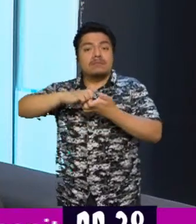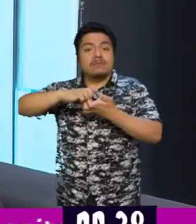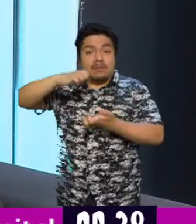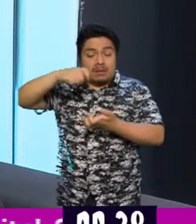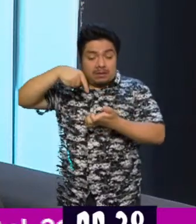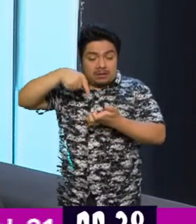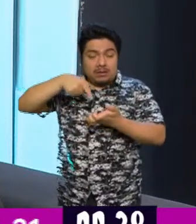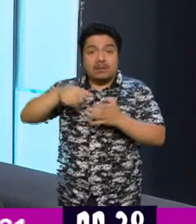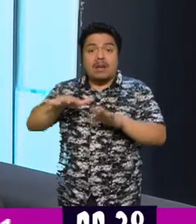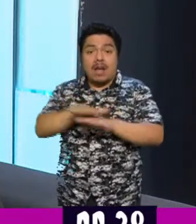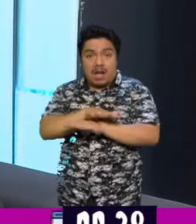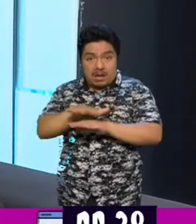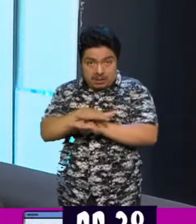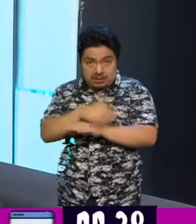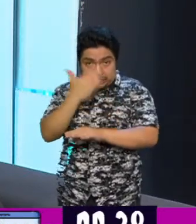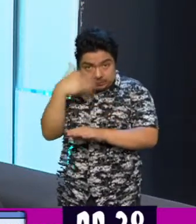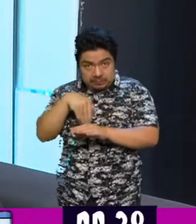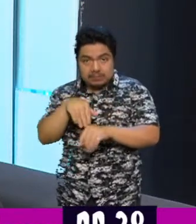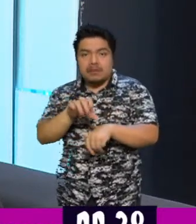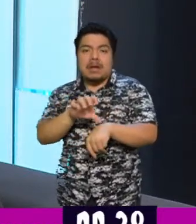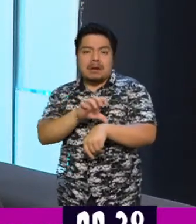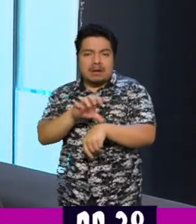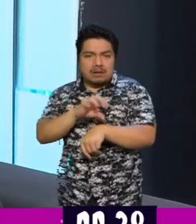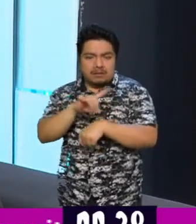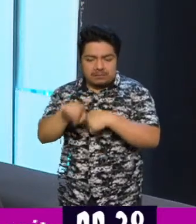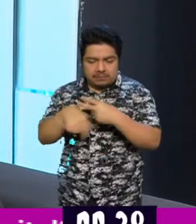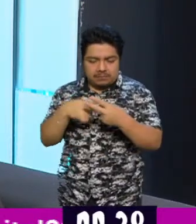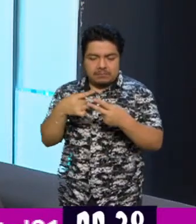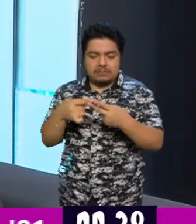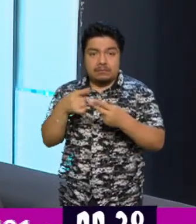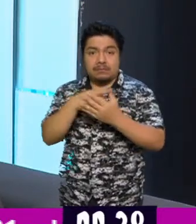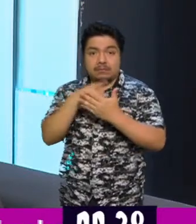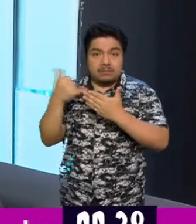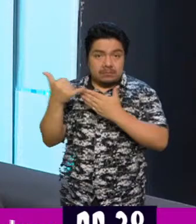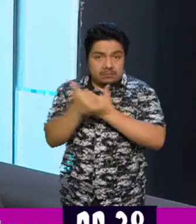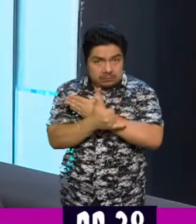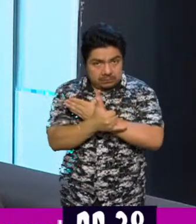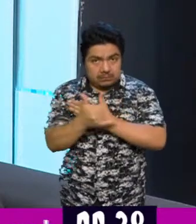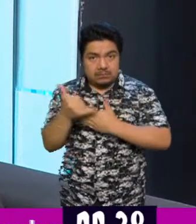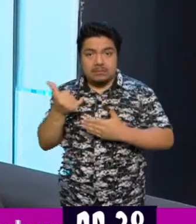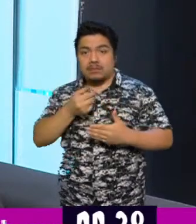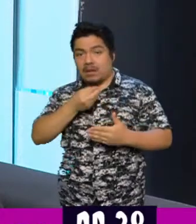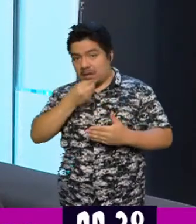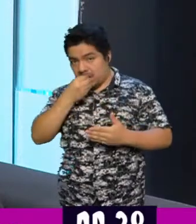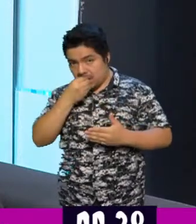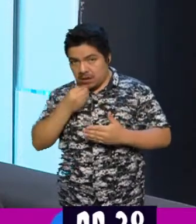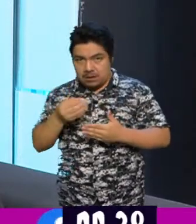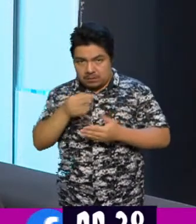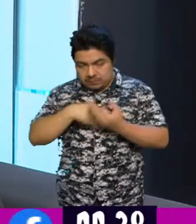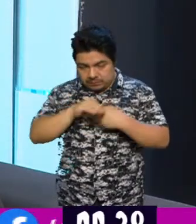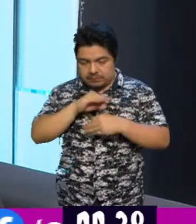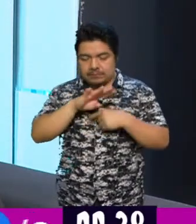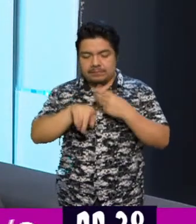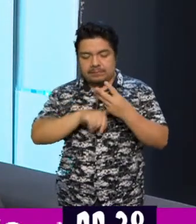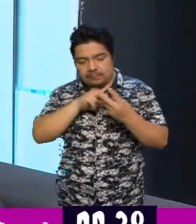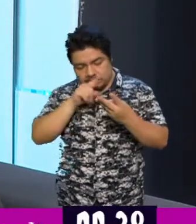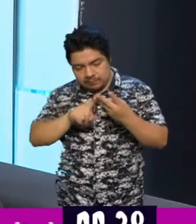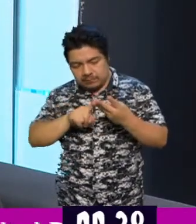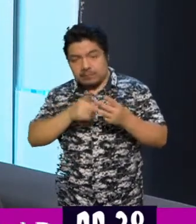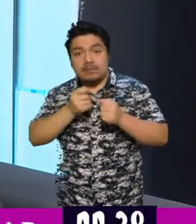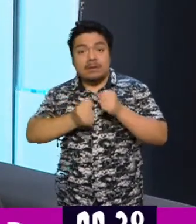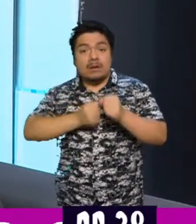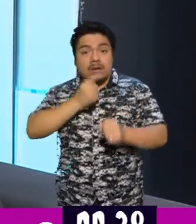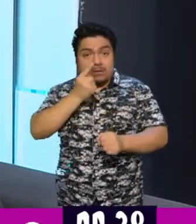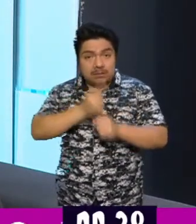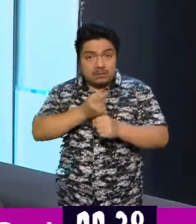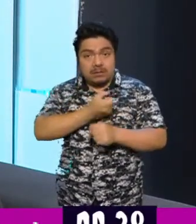constitucionales claves en cuanto a energéticos, en cuanto al proyecto de la soberanía alimentaria, en cuanto a la propia seguridad,